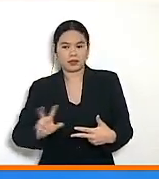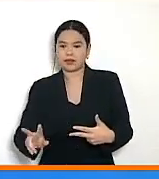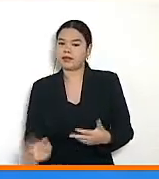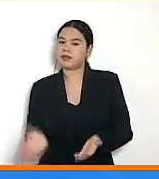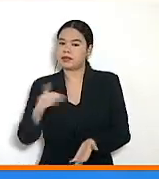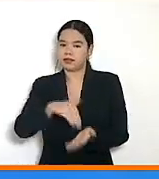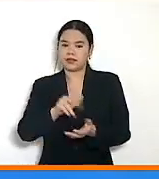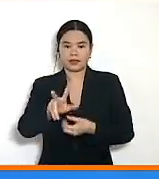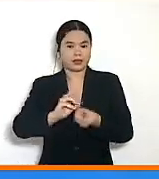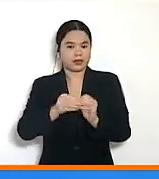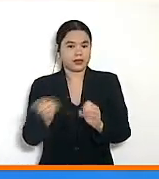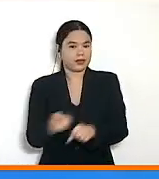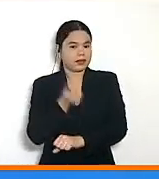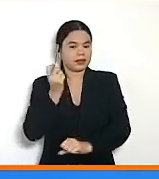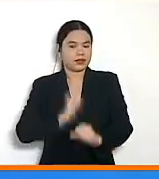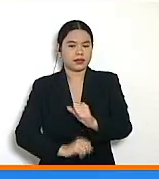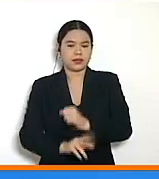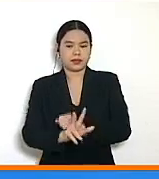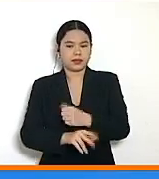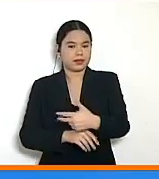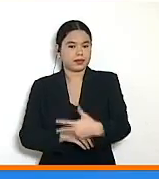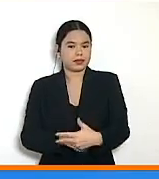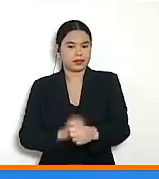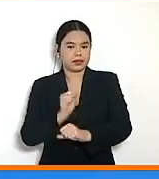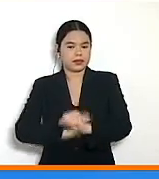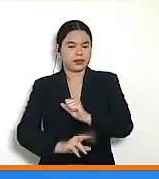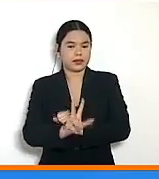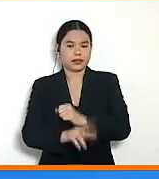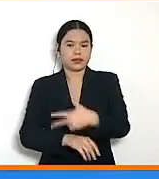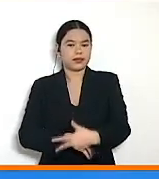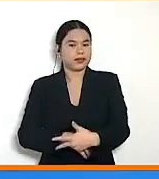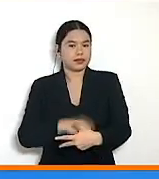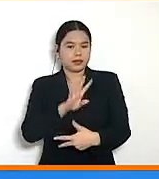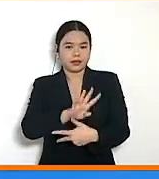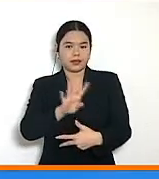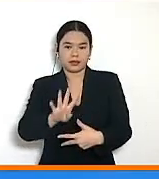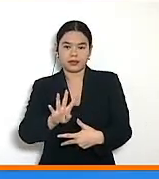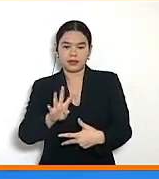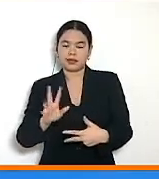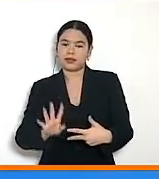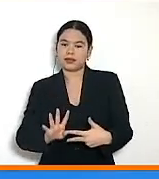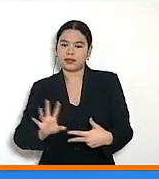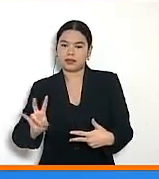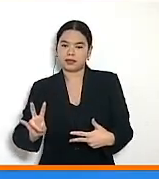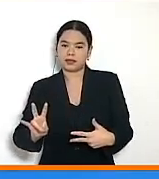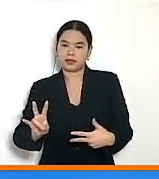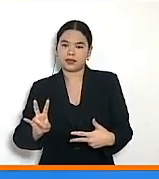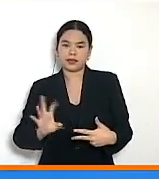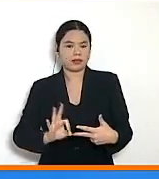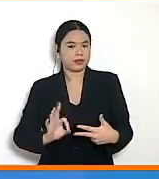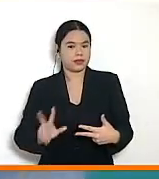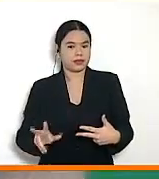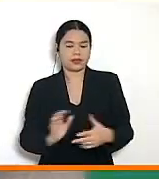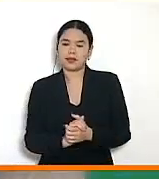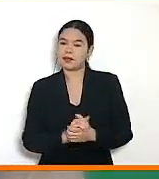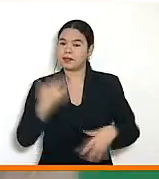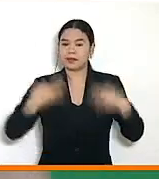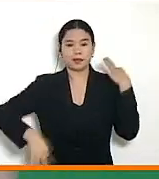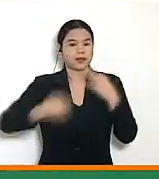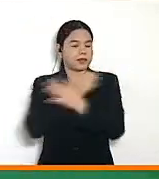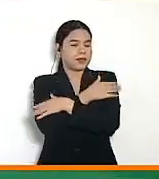repito los tres números favorecidos para pega 3 44 47 y 93 muchas